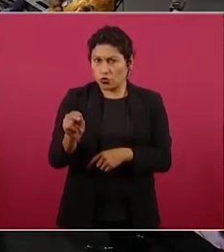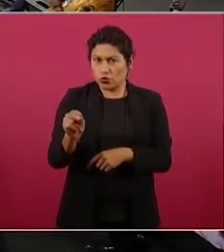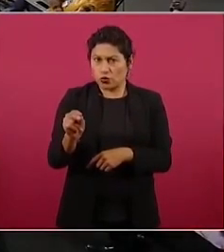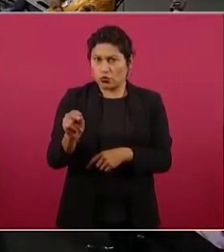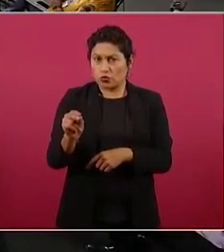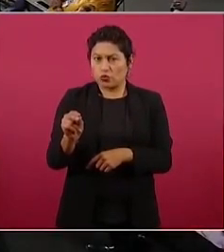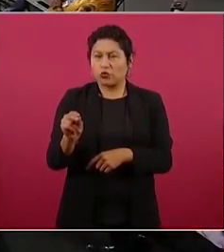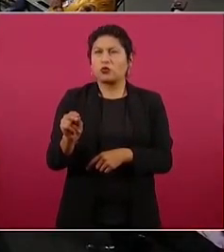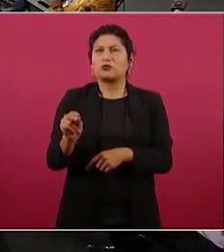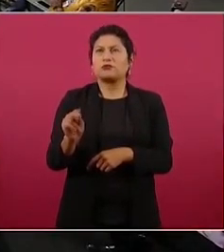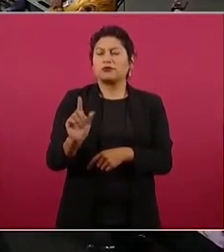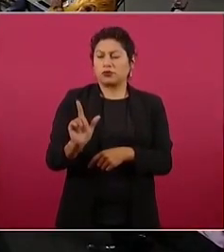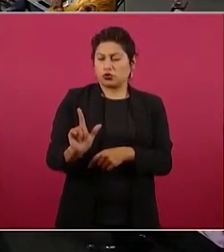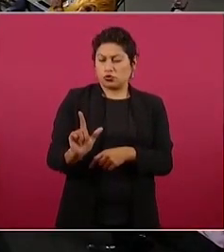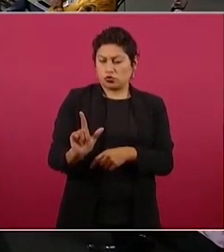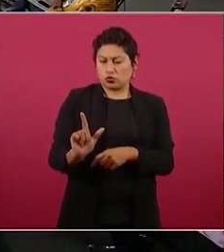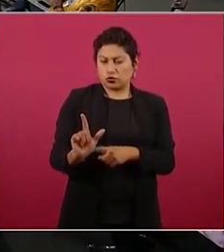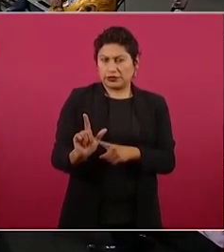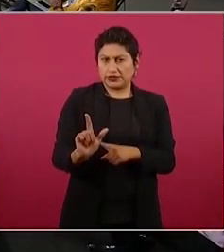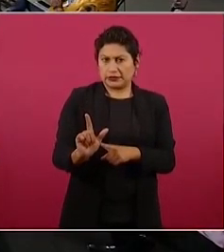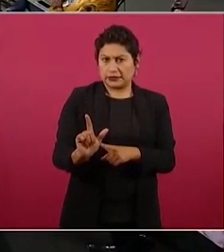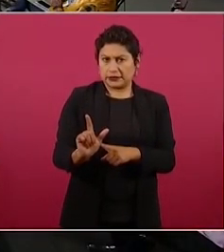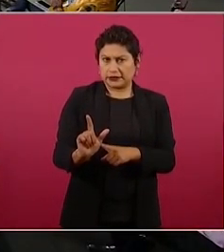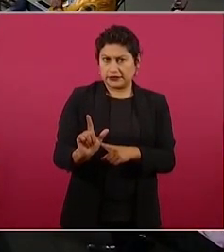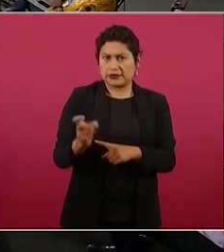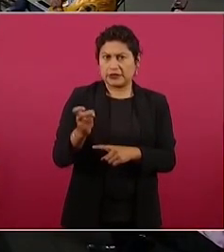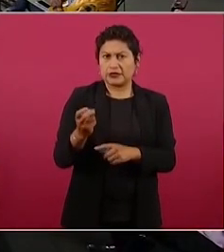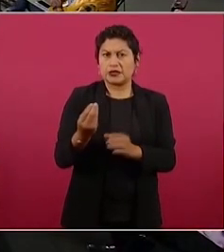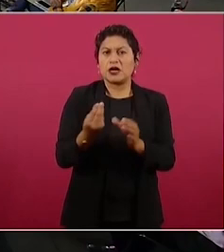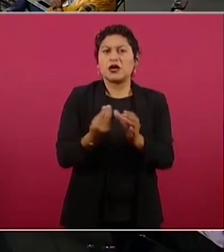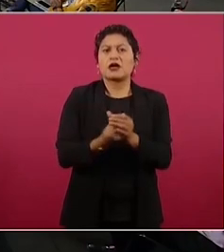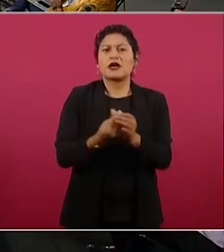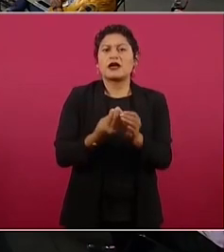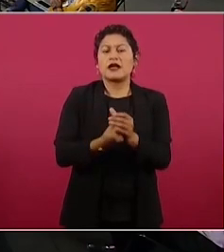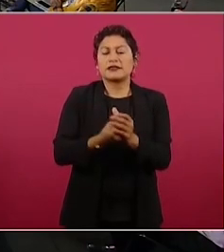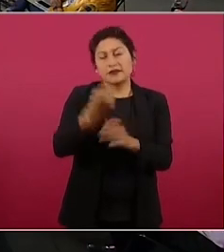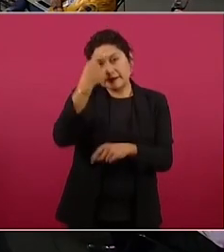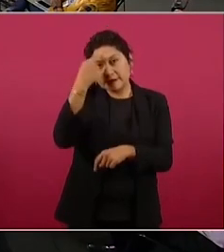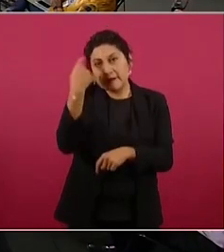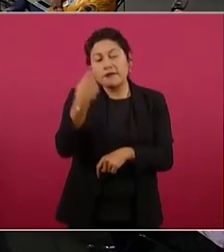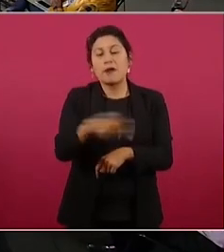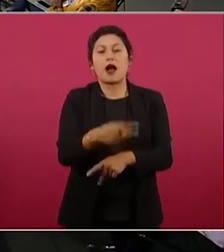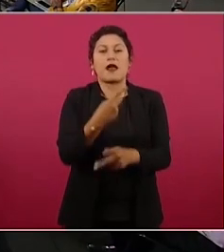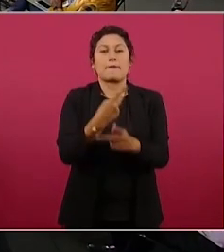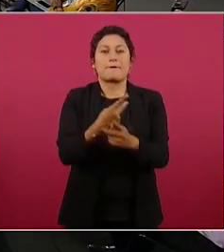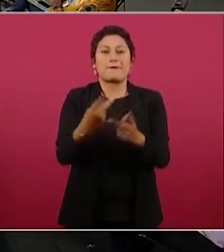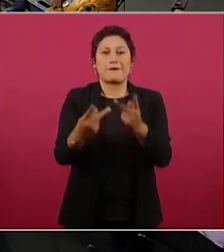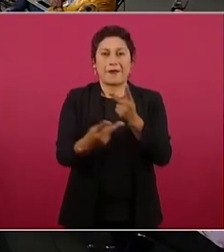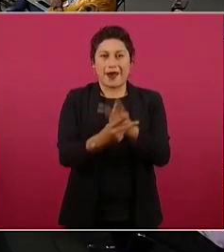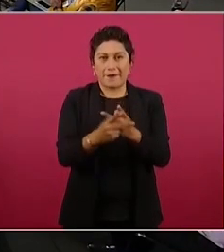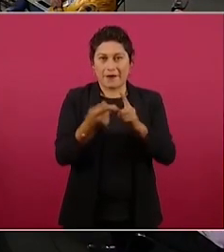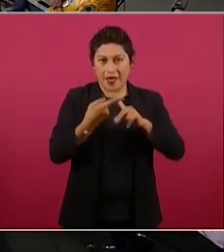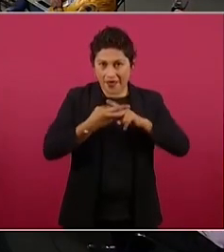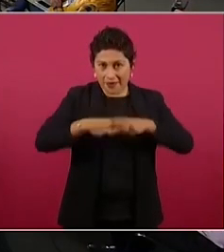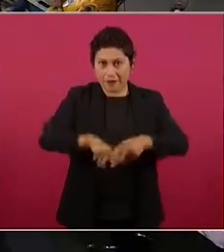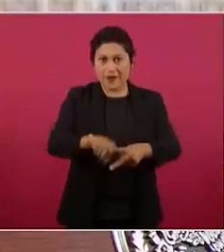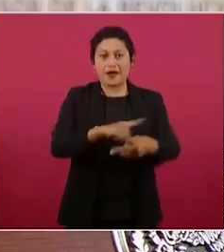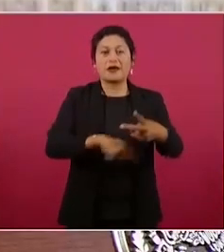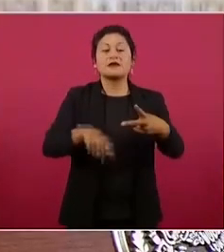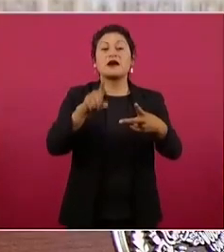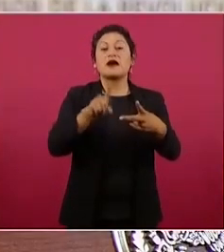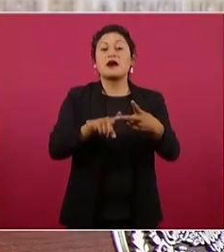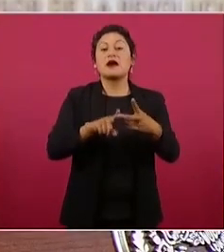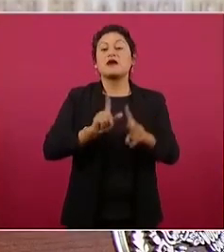este lunes que viene hay clases para nivel medio superior, se inicia, y el 29